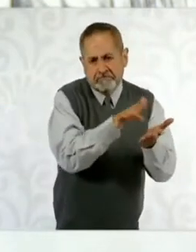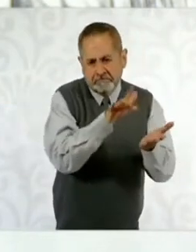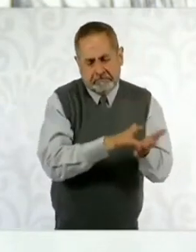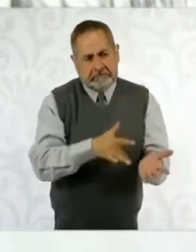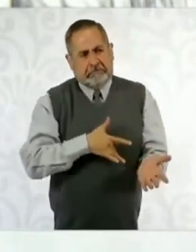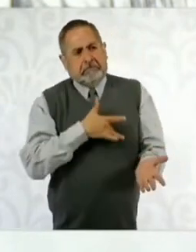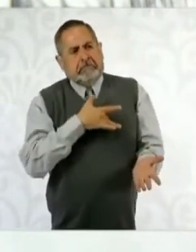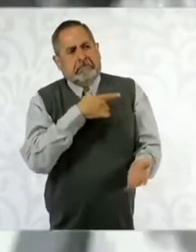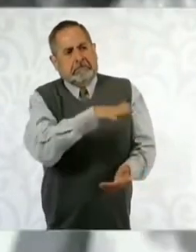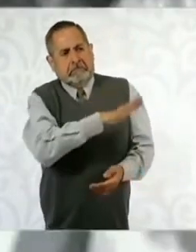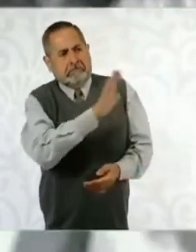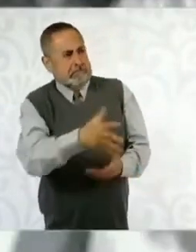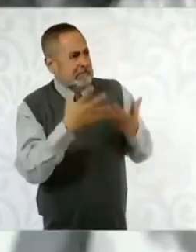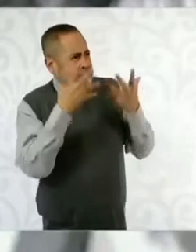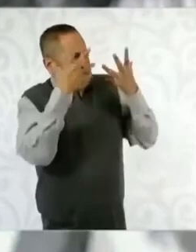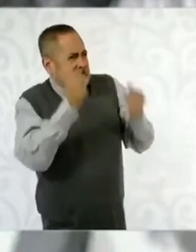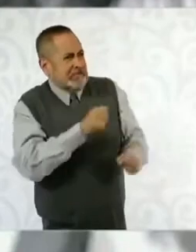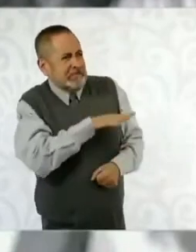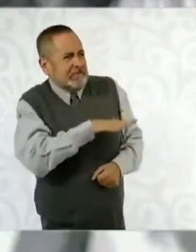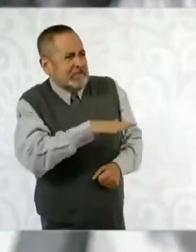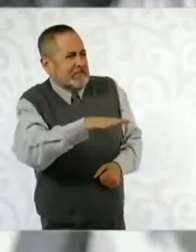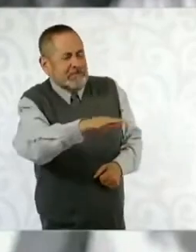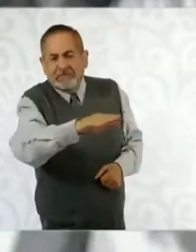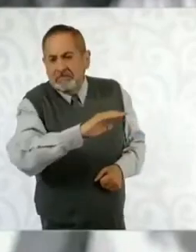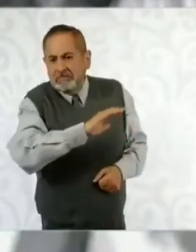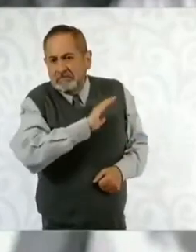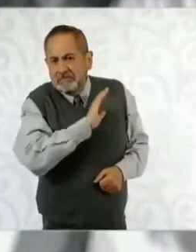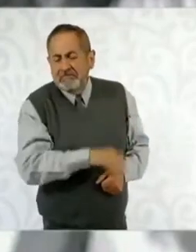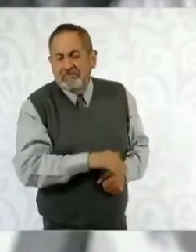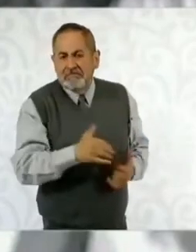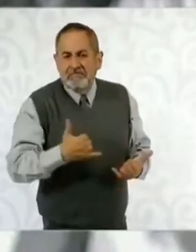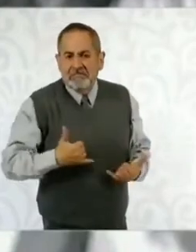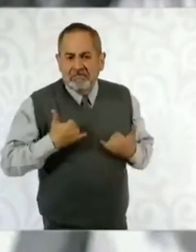haya una crisis de consumo de opioides y